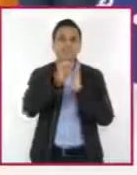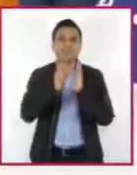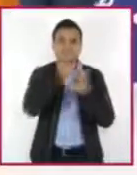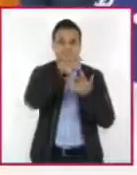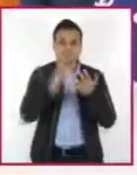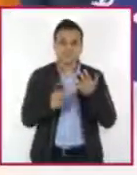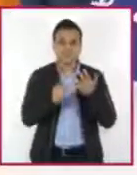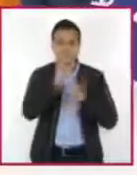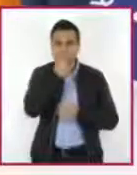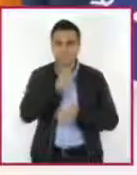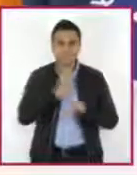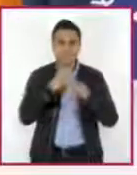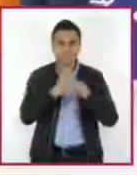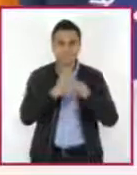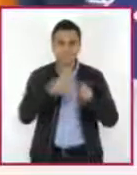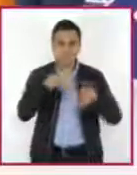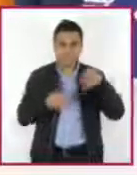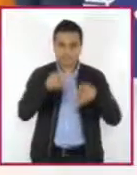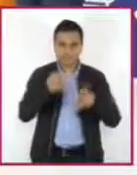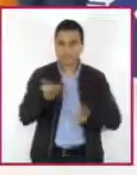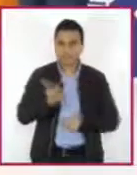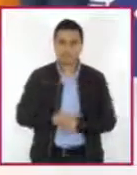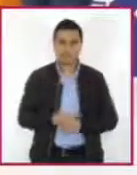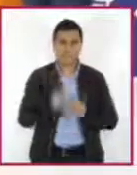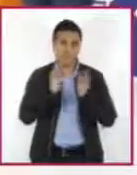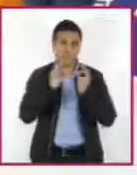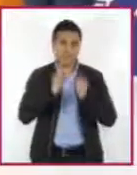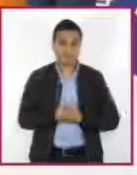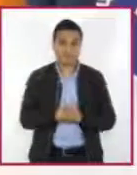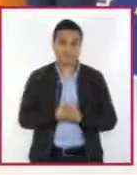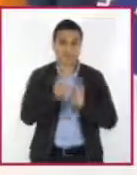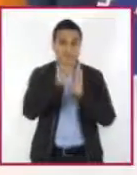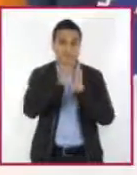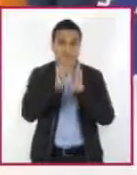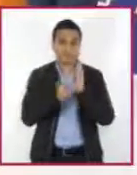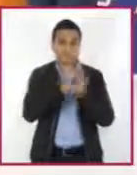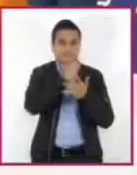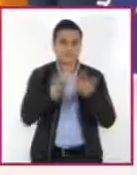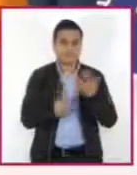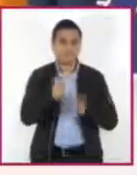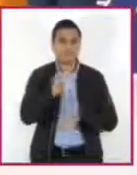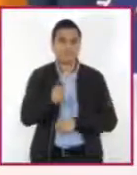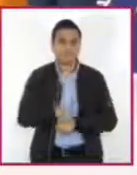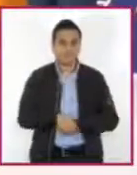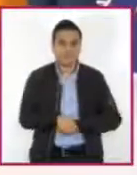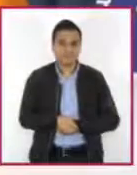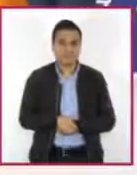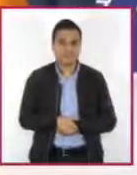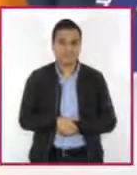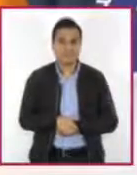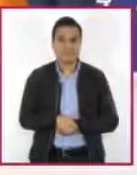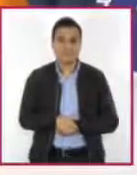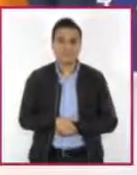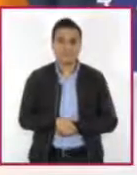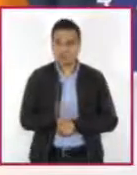nuestra querida jueza? Perfecto. Las reglas del juego son las siguientes. Competirán dos